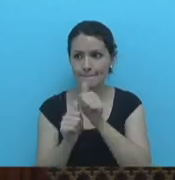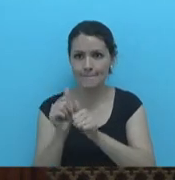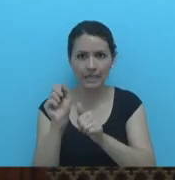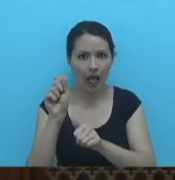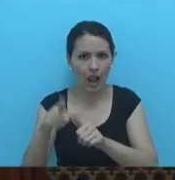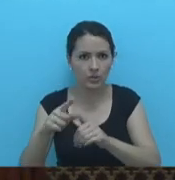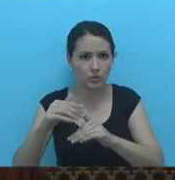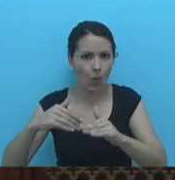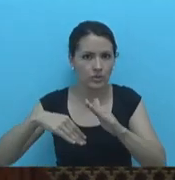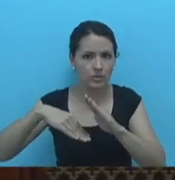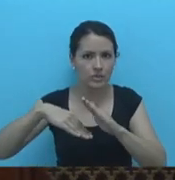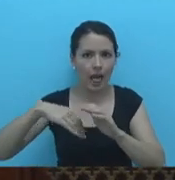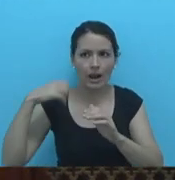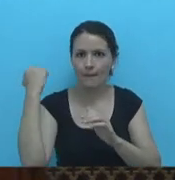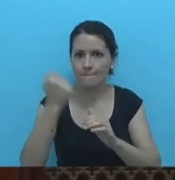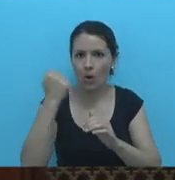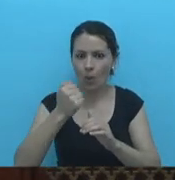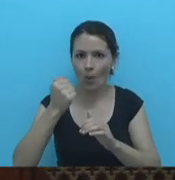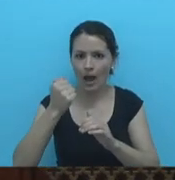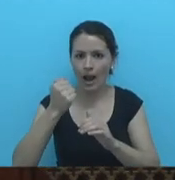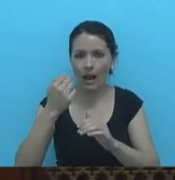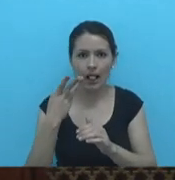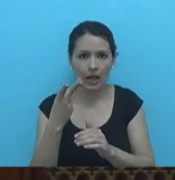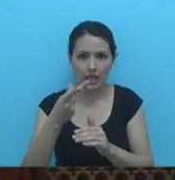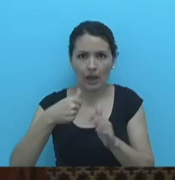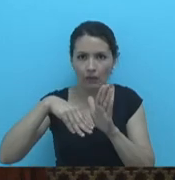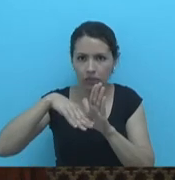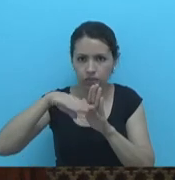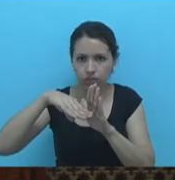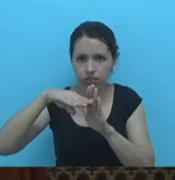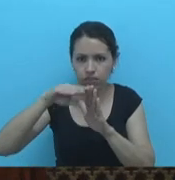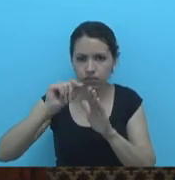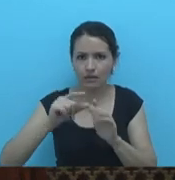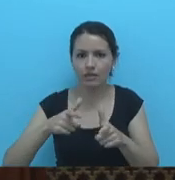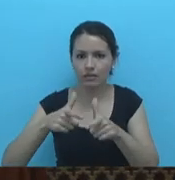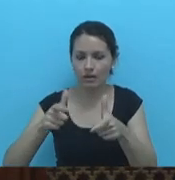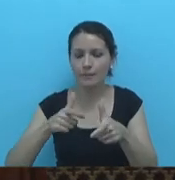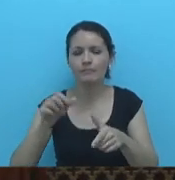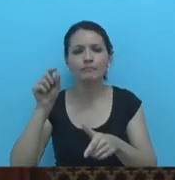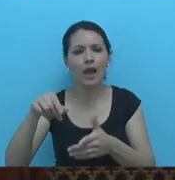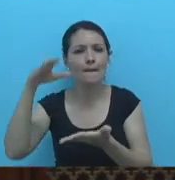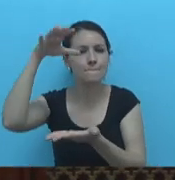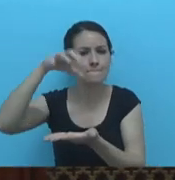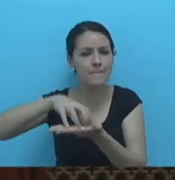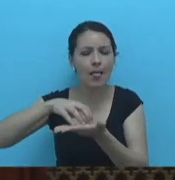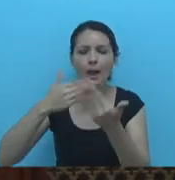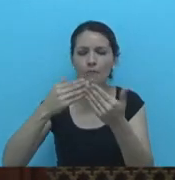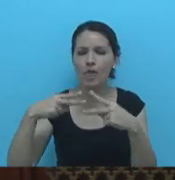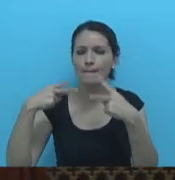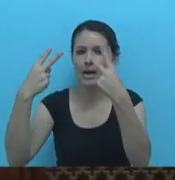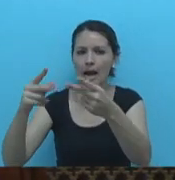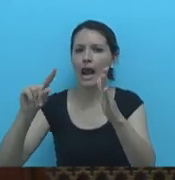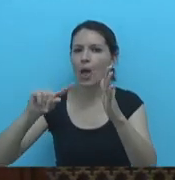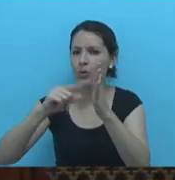crecer a ritmo vertiginoso, había mucha presión para trasladar la planta a Buenos Aires. Ambos